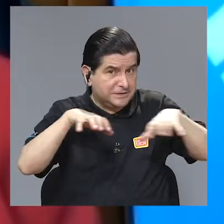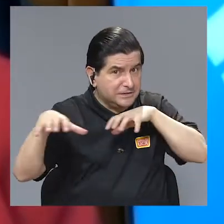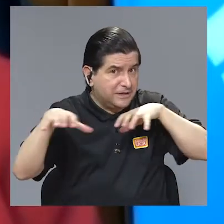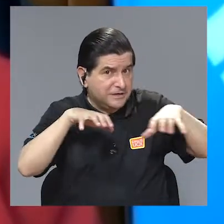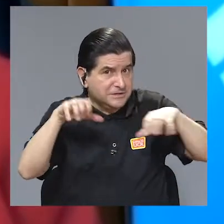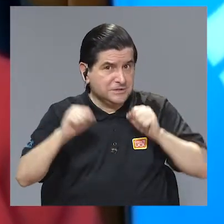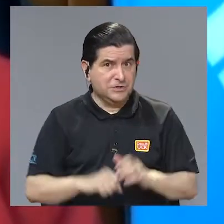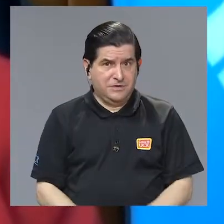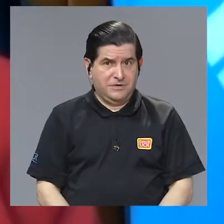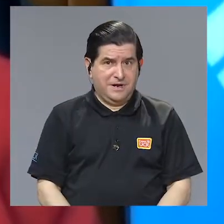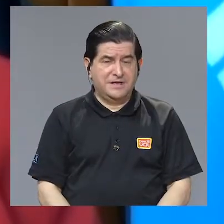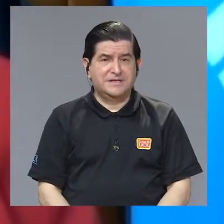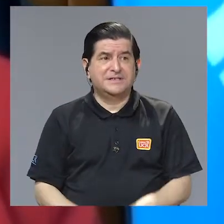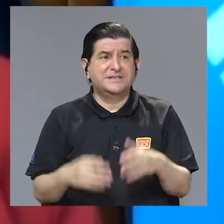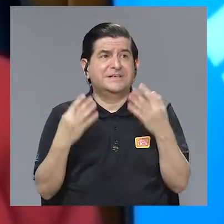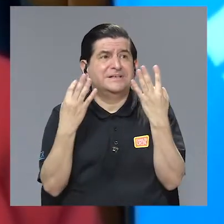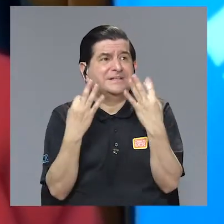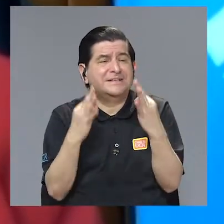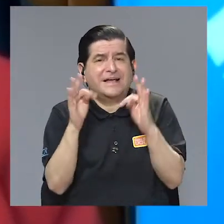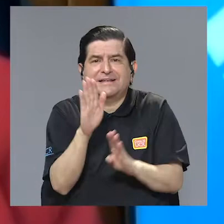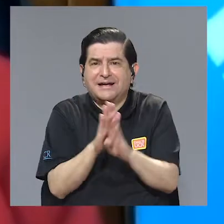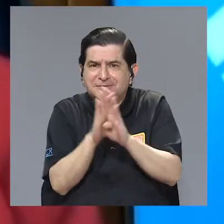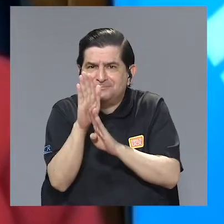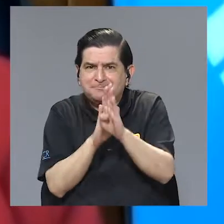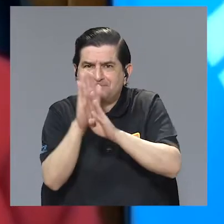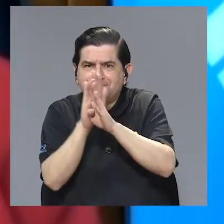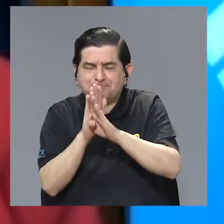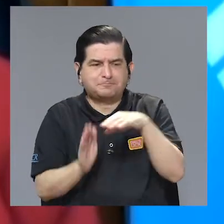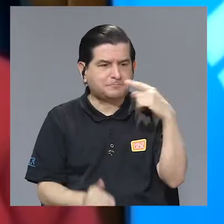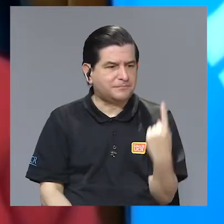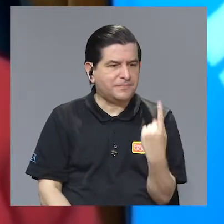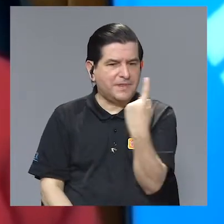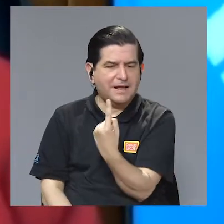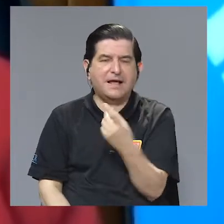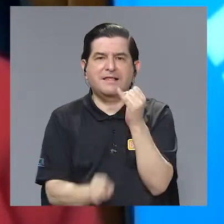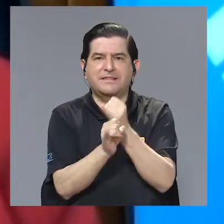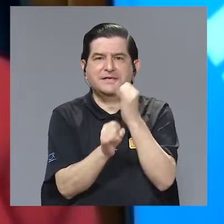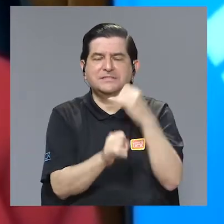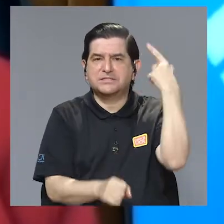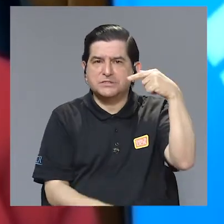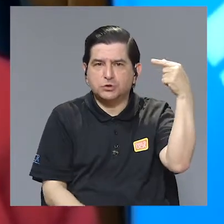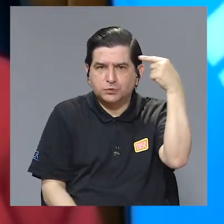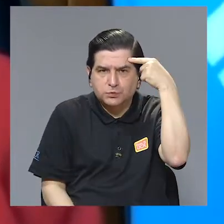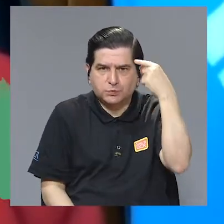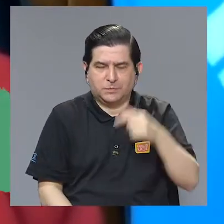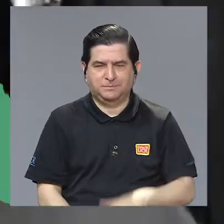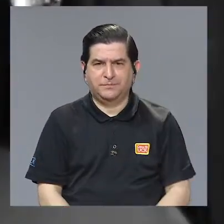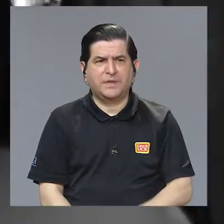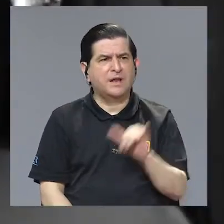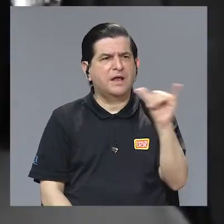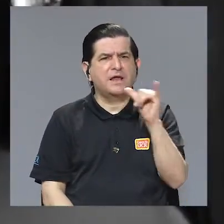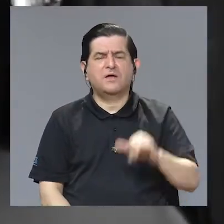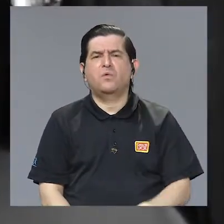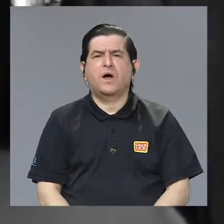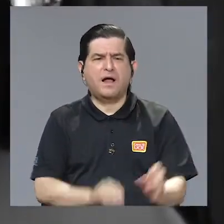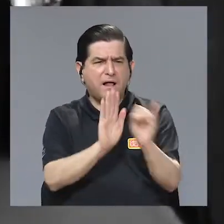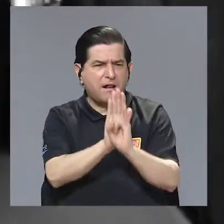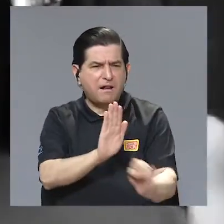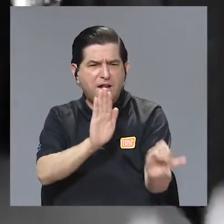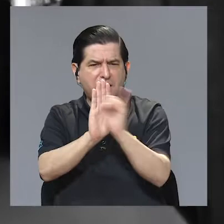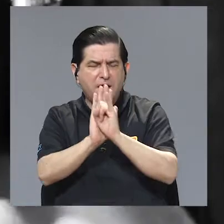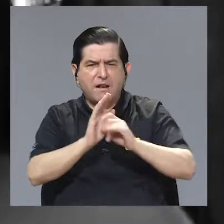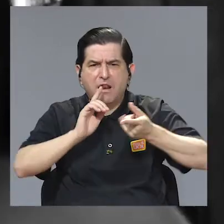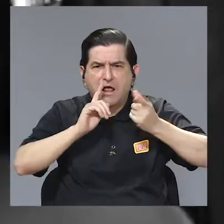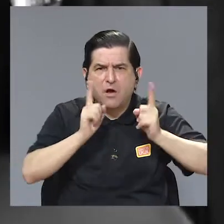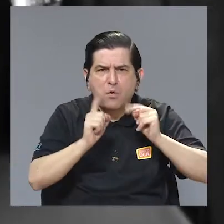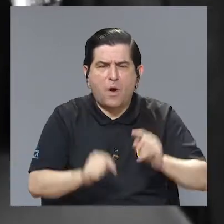acciones que se han podido desarrollar por cada una de las instituciones del Estado. Y también se ha podido identificar